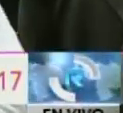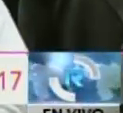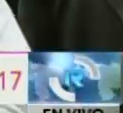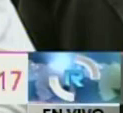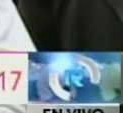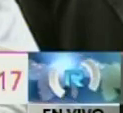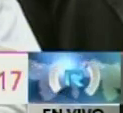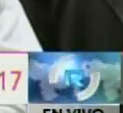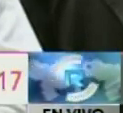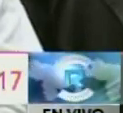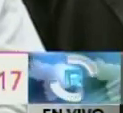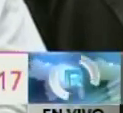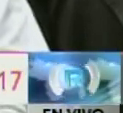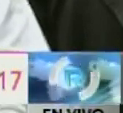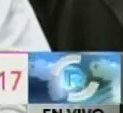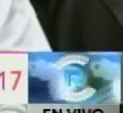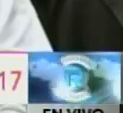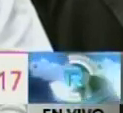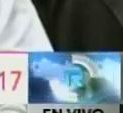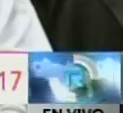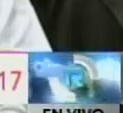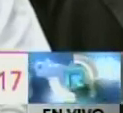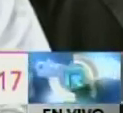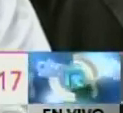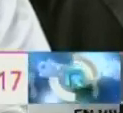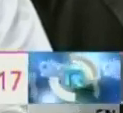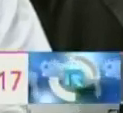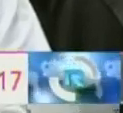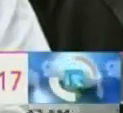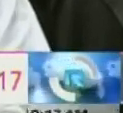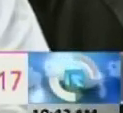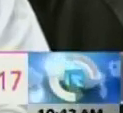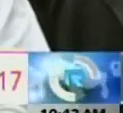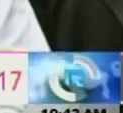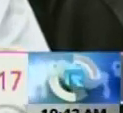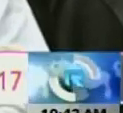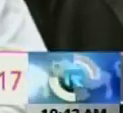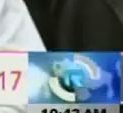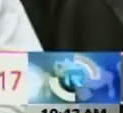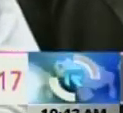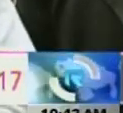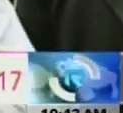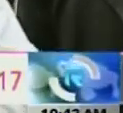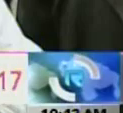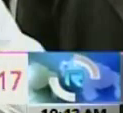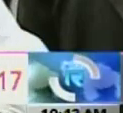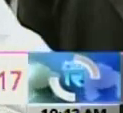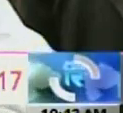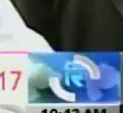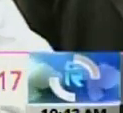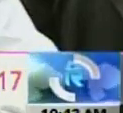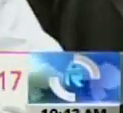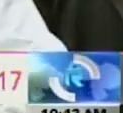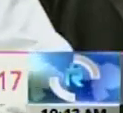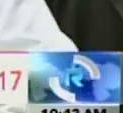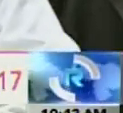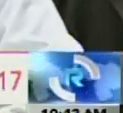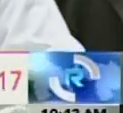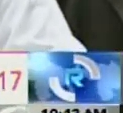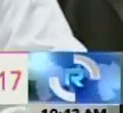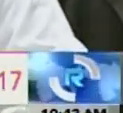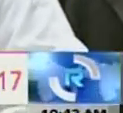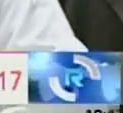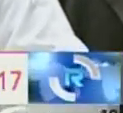Santa. Pero no pudieron. Se impuso de